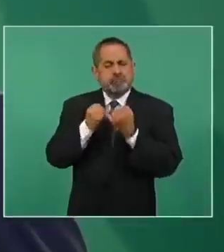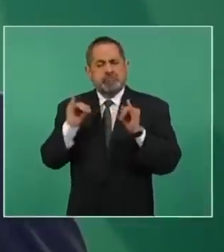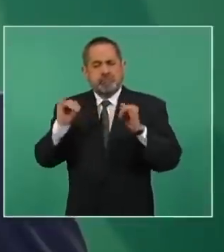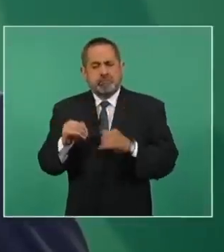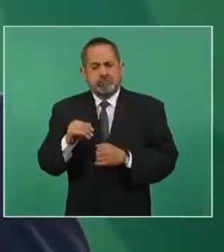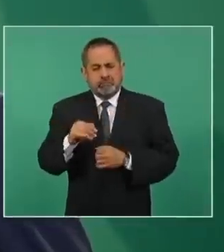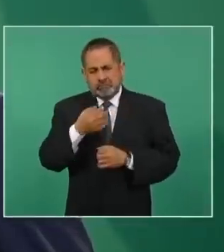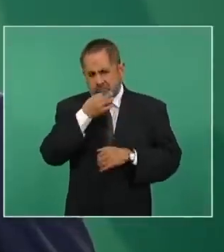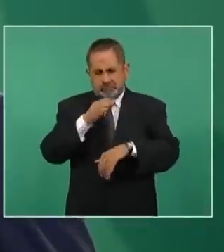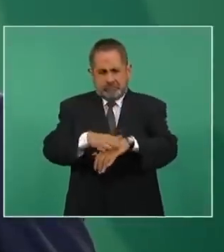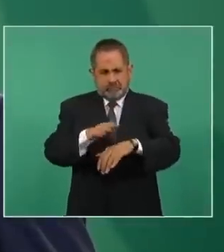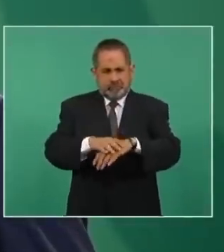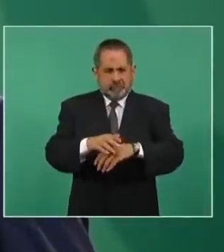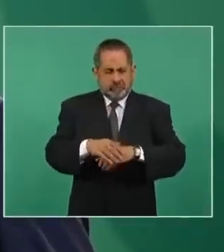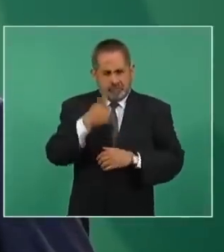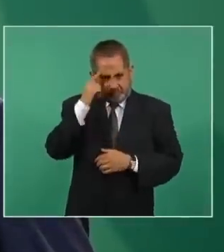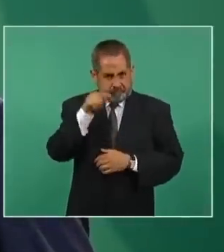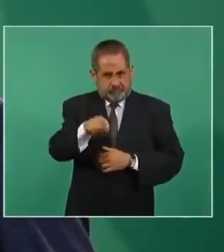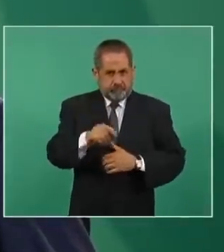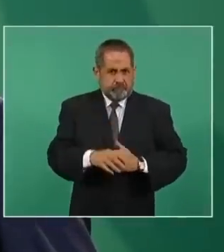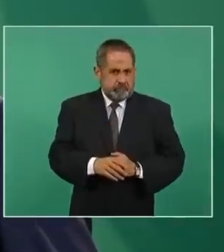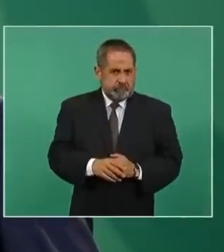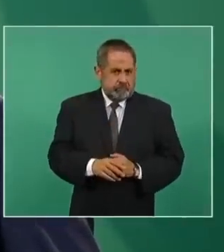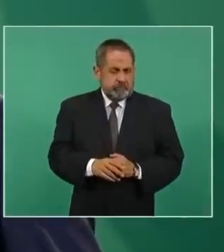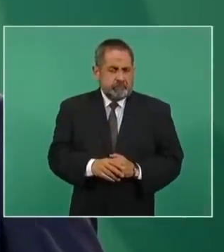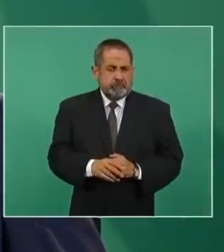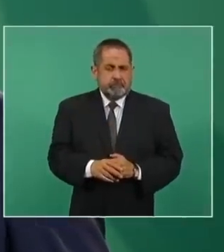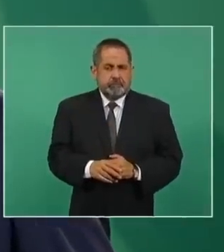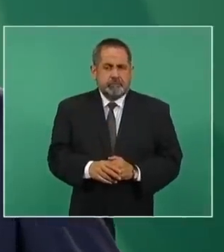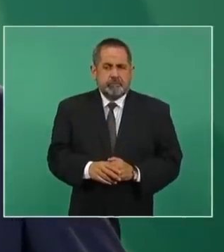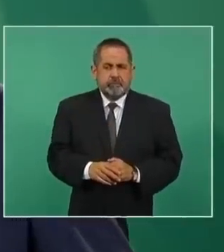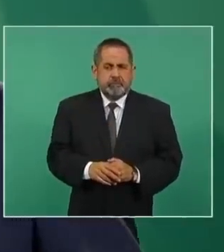Y de una vez, para que